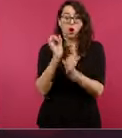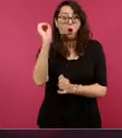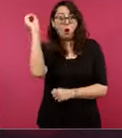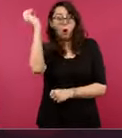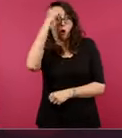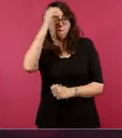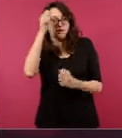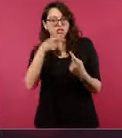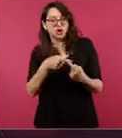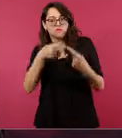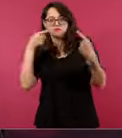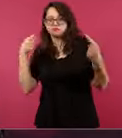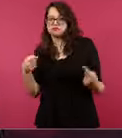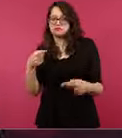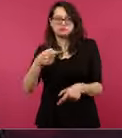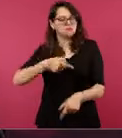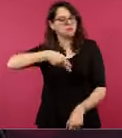suspenden las libertades.